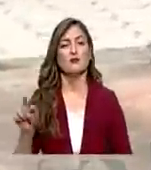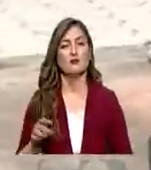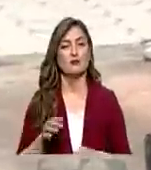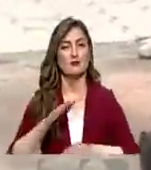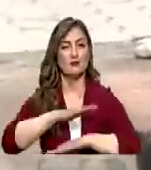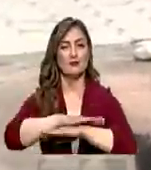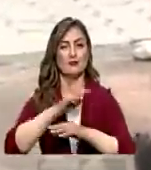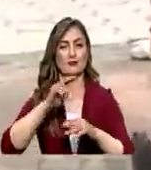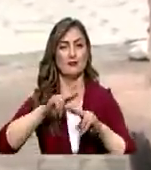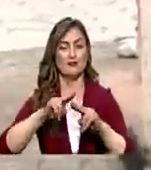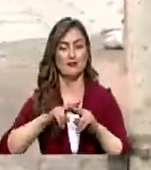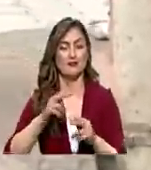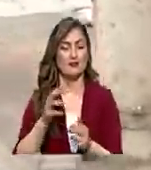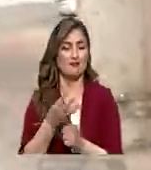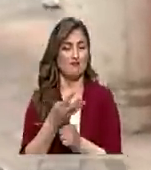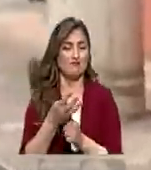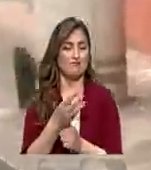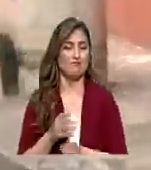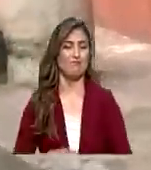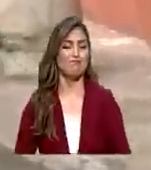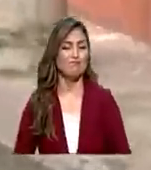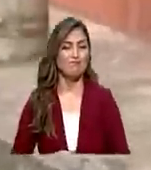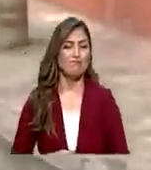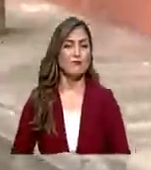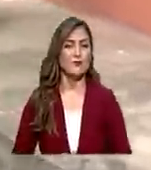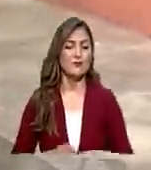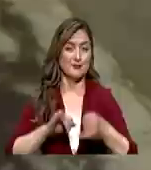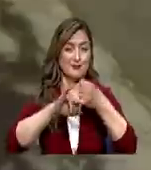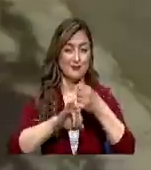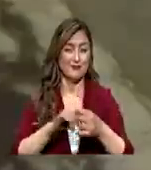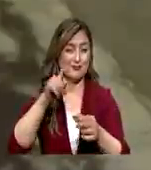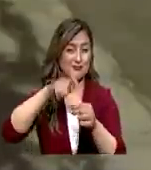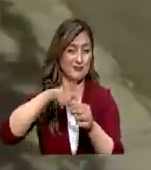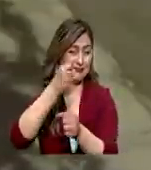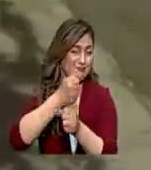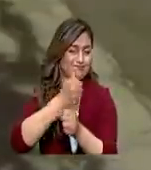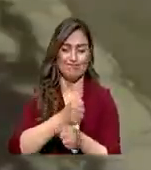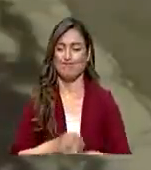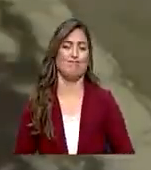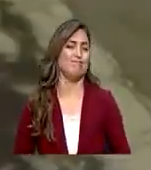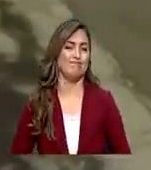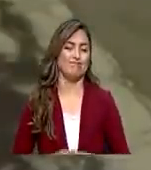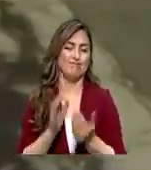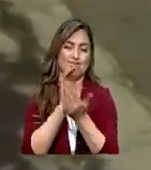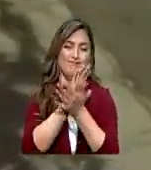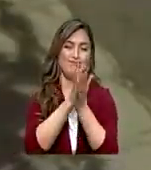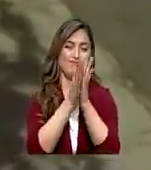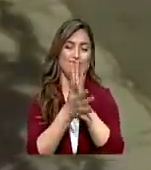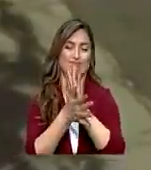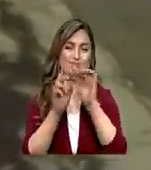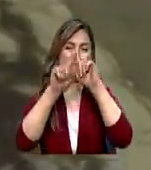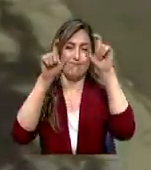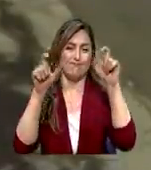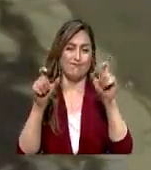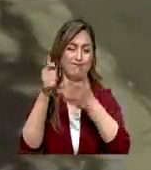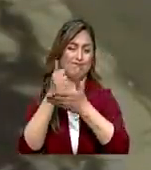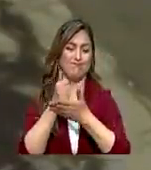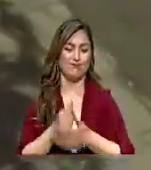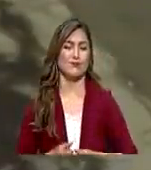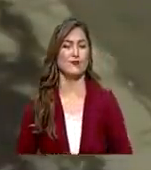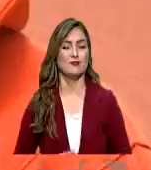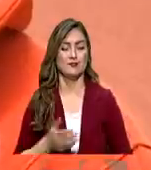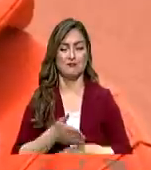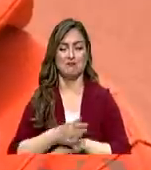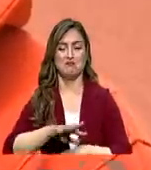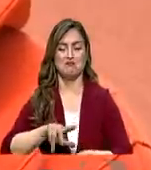la plataforma para la cual trabaja no tiene una dependencia laboral, por lo que no tiene seguro médico ni la empresa le brindó ayuda luego del